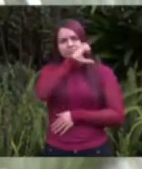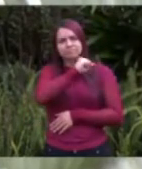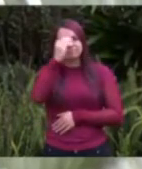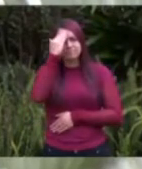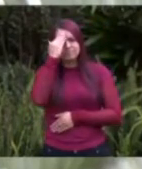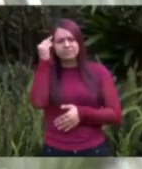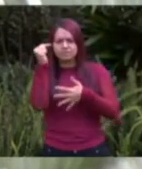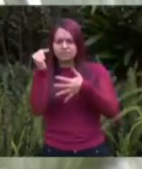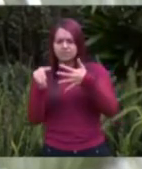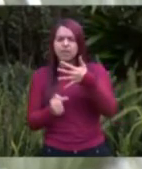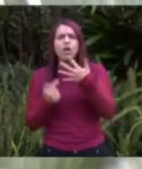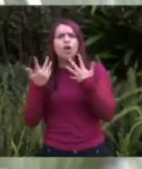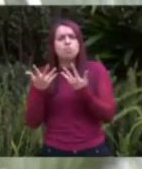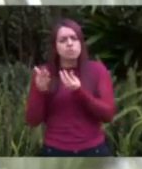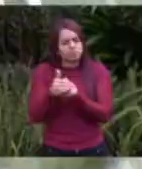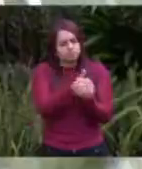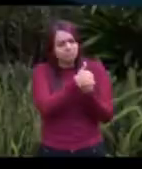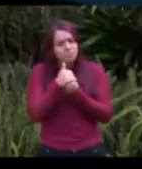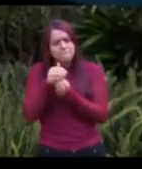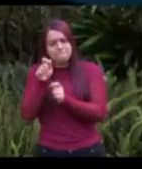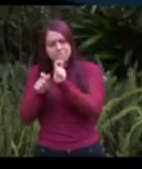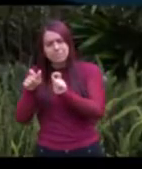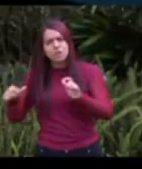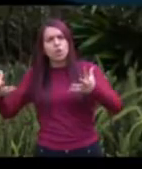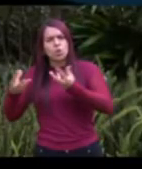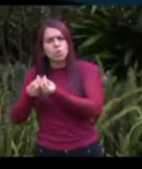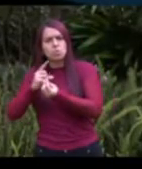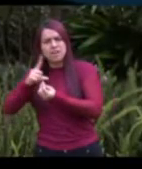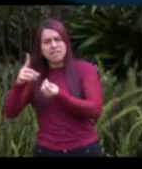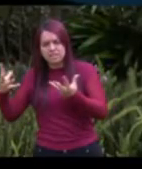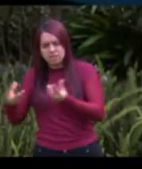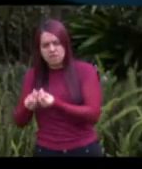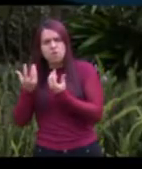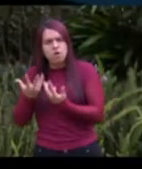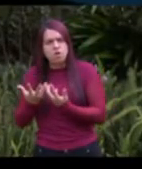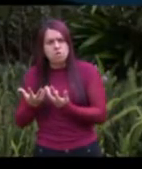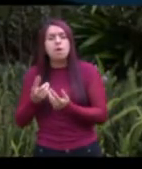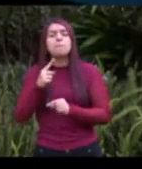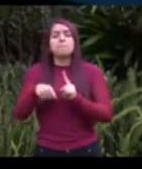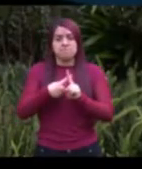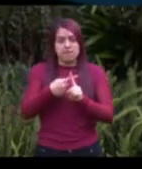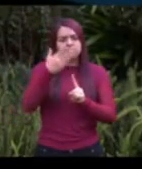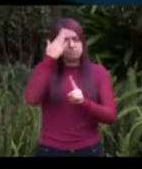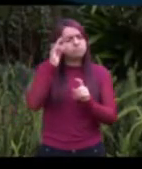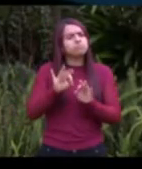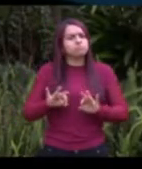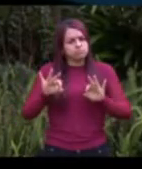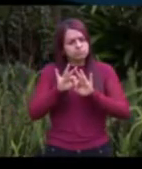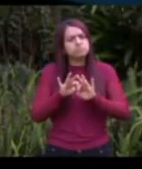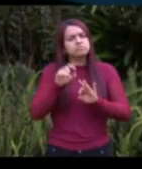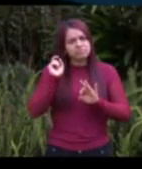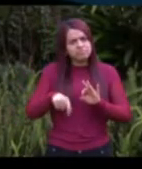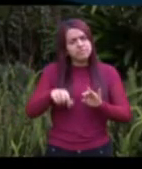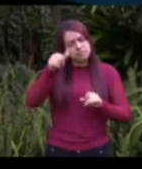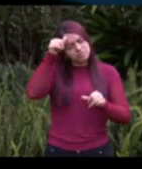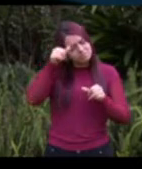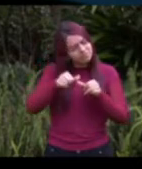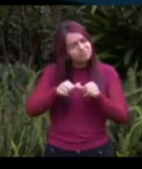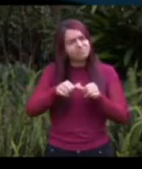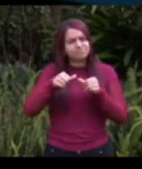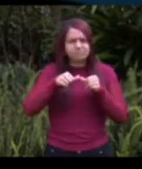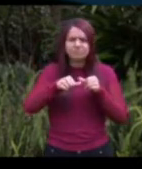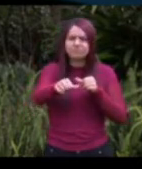cautelares para proteger a personas y colectivos, pero también aquellas tendientes a preservar la memoria